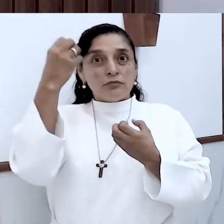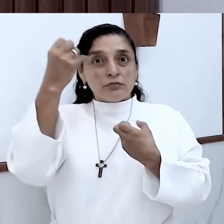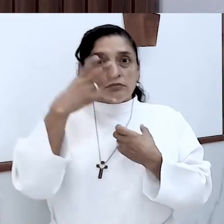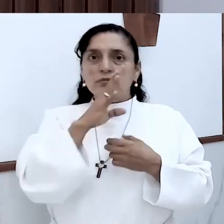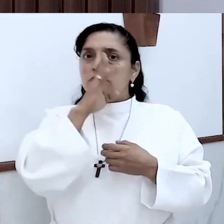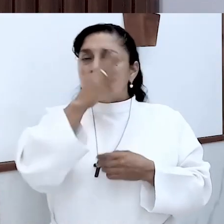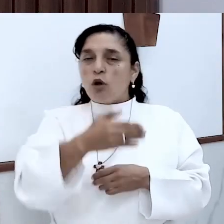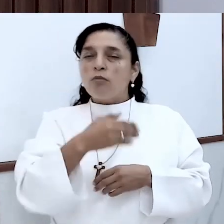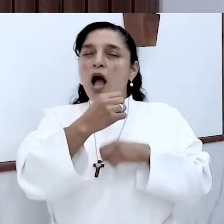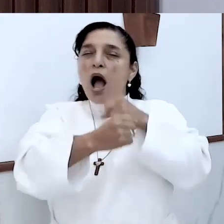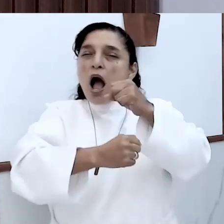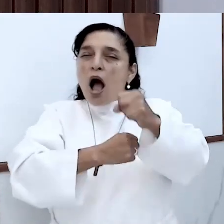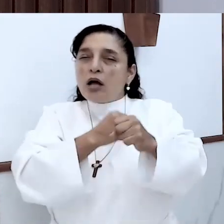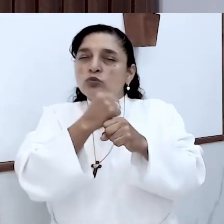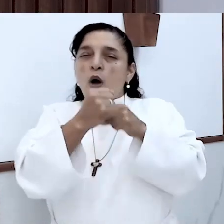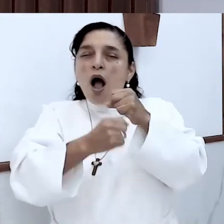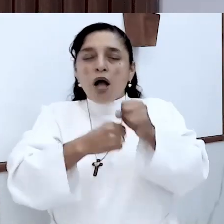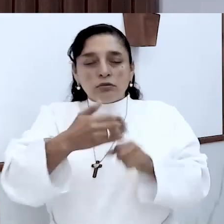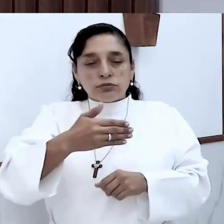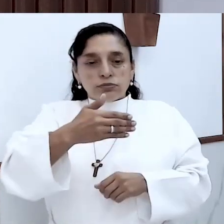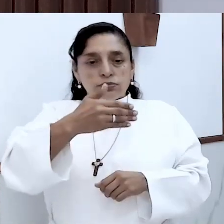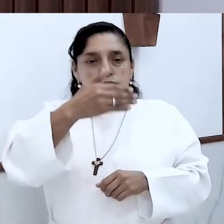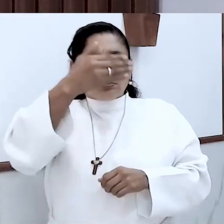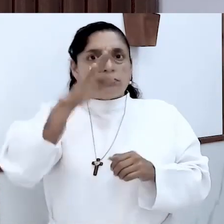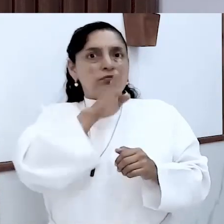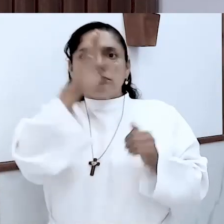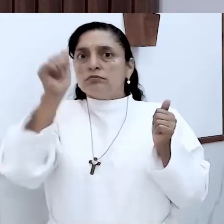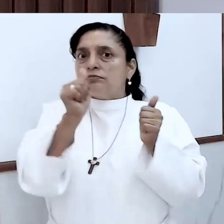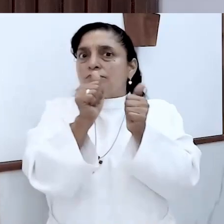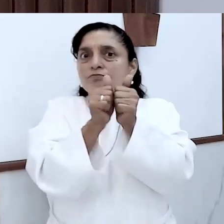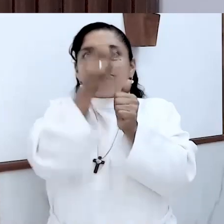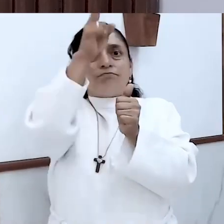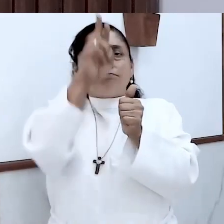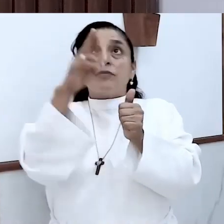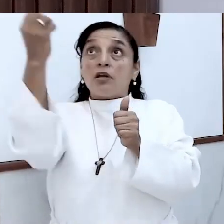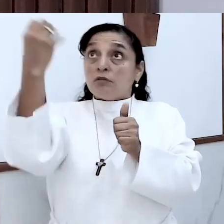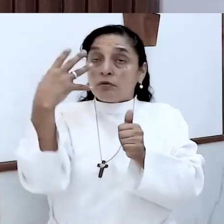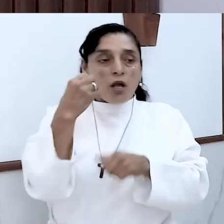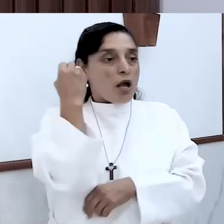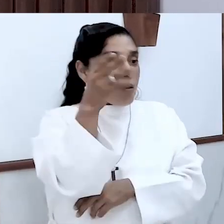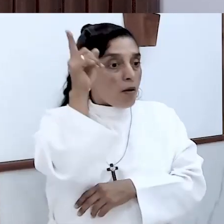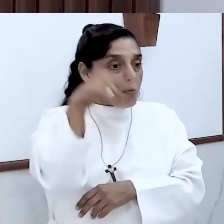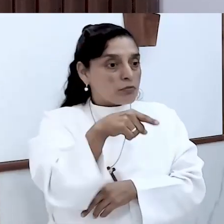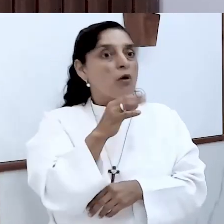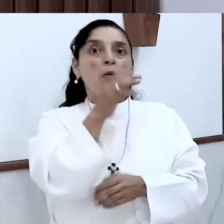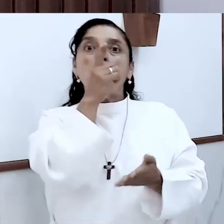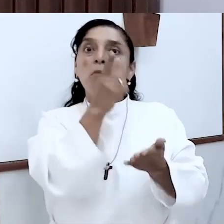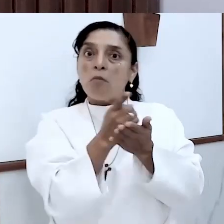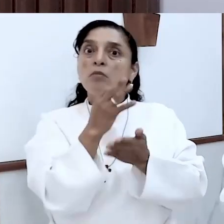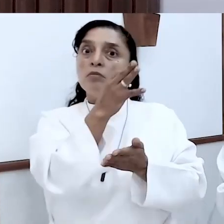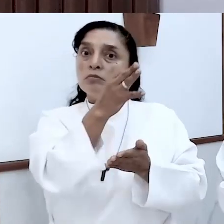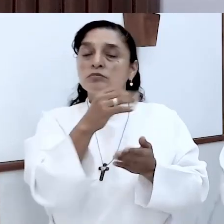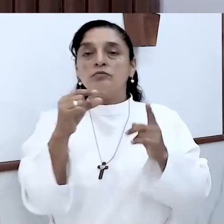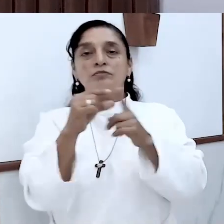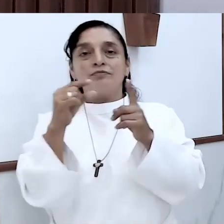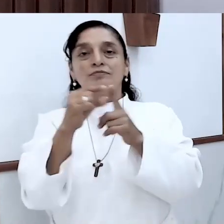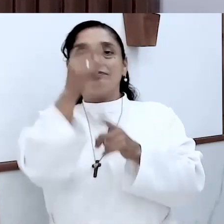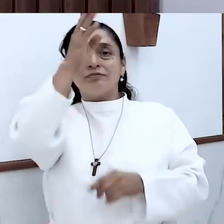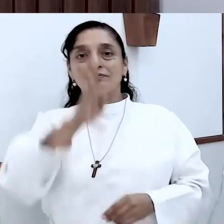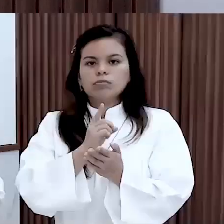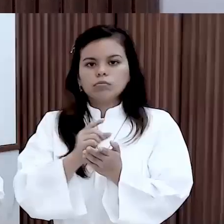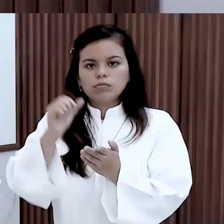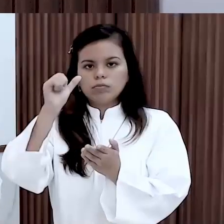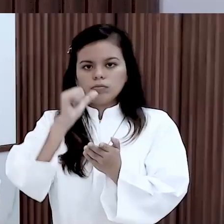estaba con él, y todo lo que el Señor le decía se cumplía. Palabra de Dios. Te